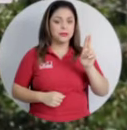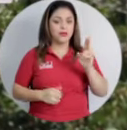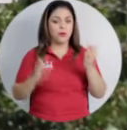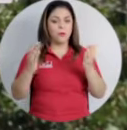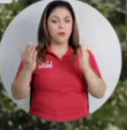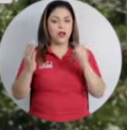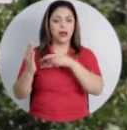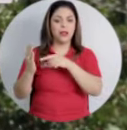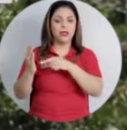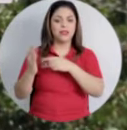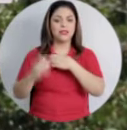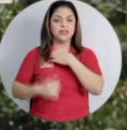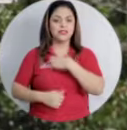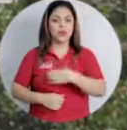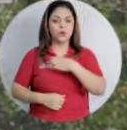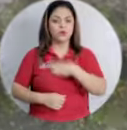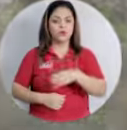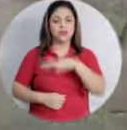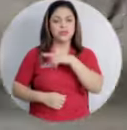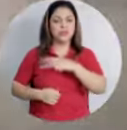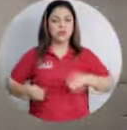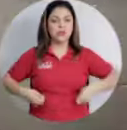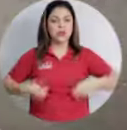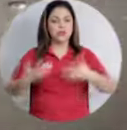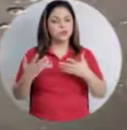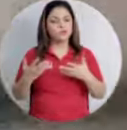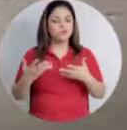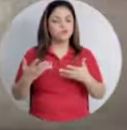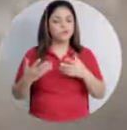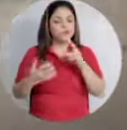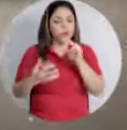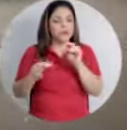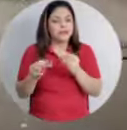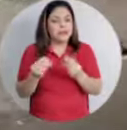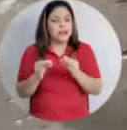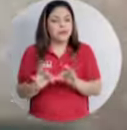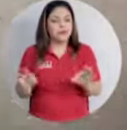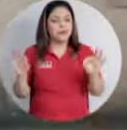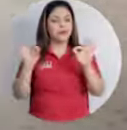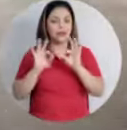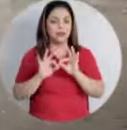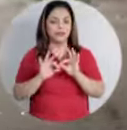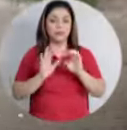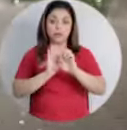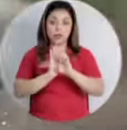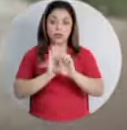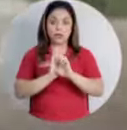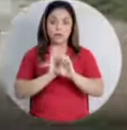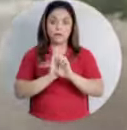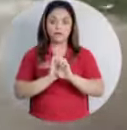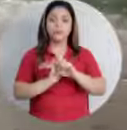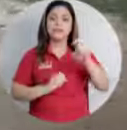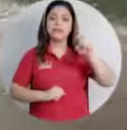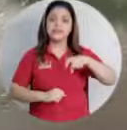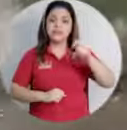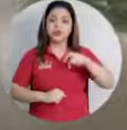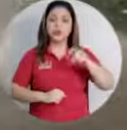los deseos, que es el gasto superfluo. Yo necesito, digamos, en un hogar que